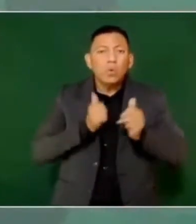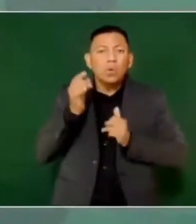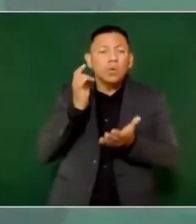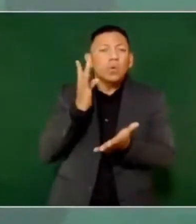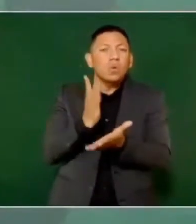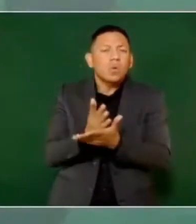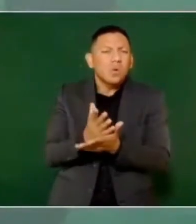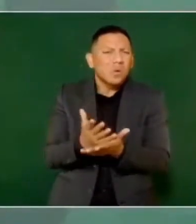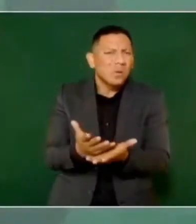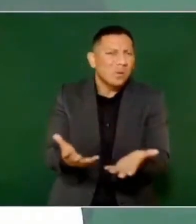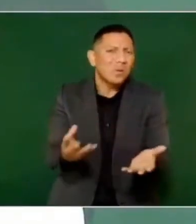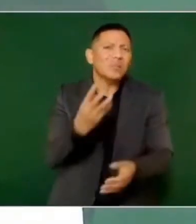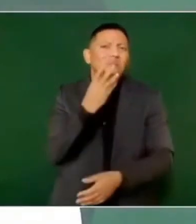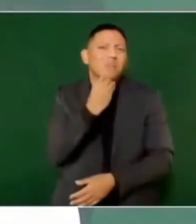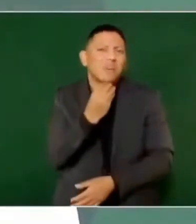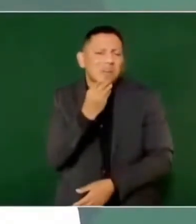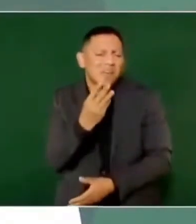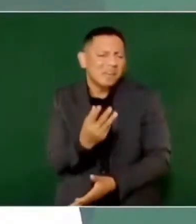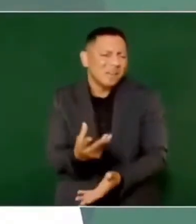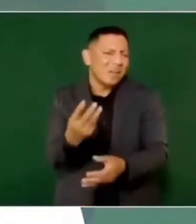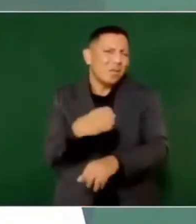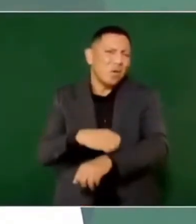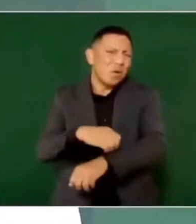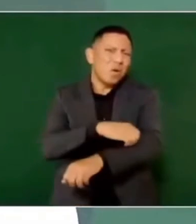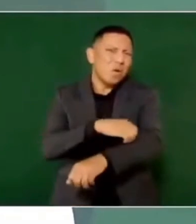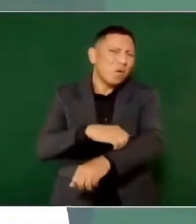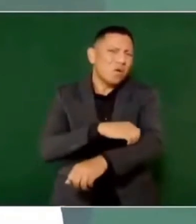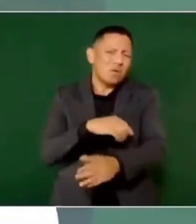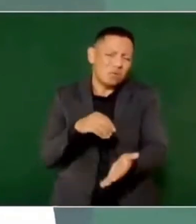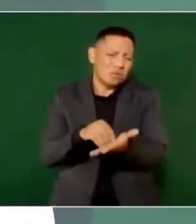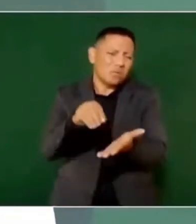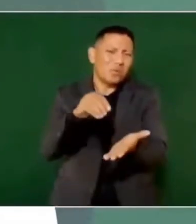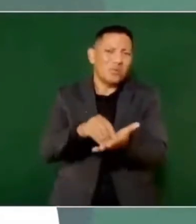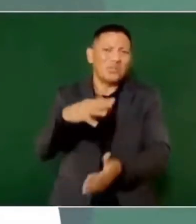chivos, borregos, puercos, cochinos,